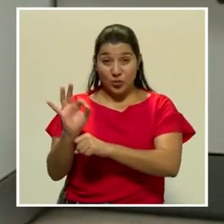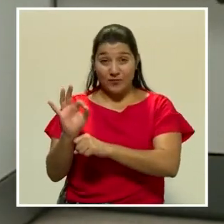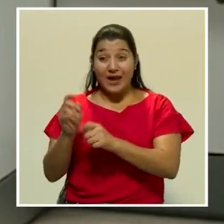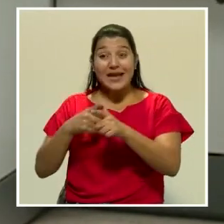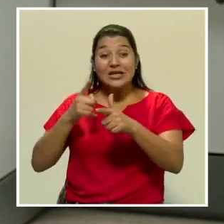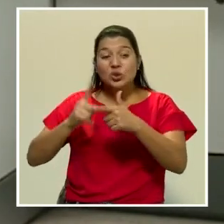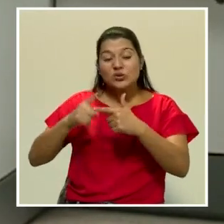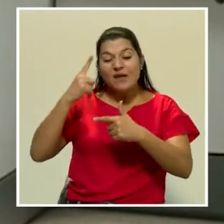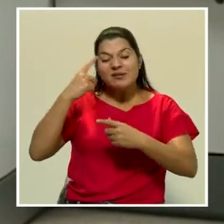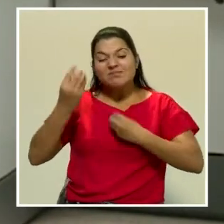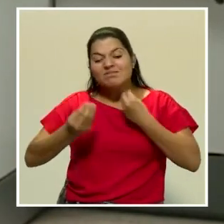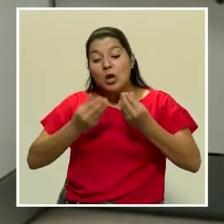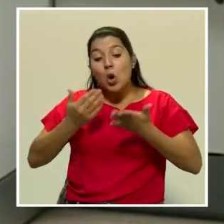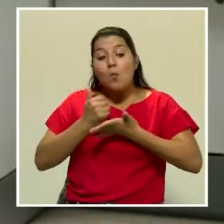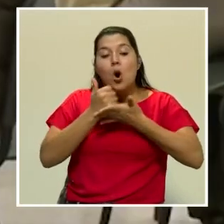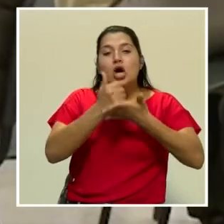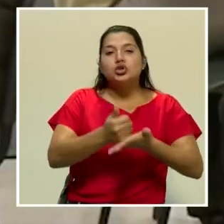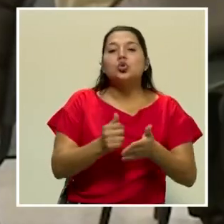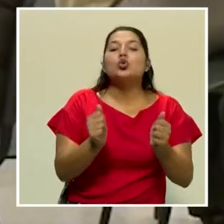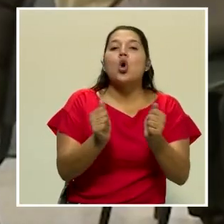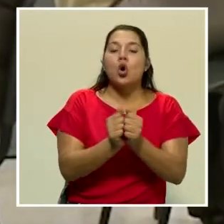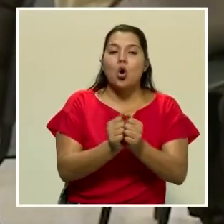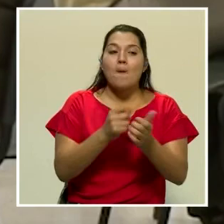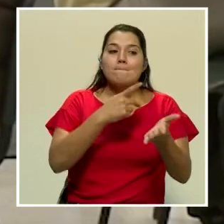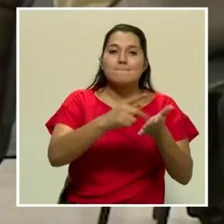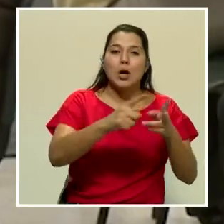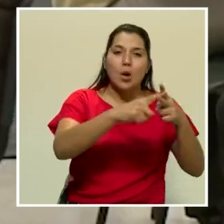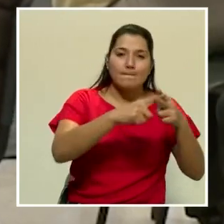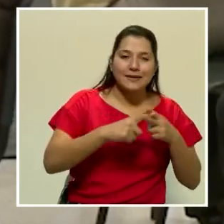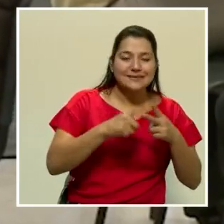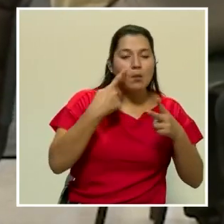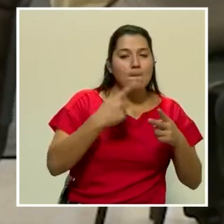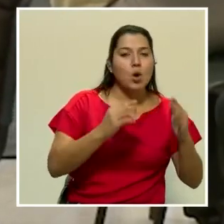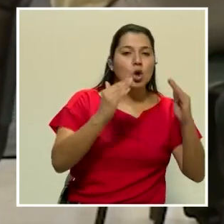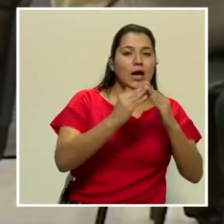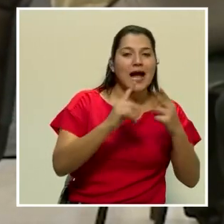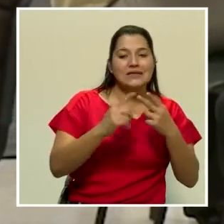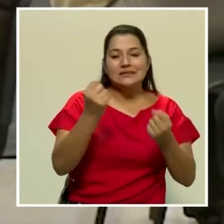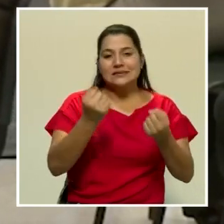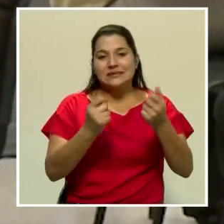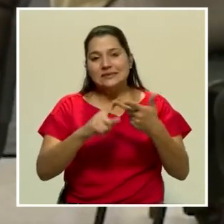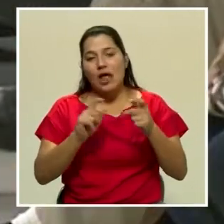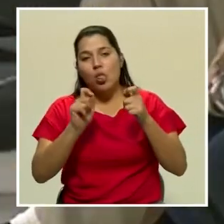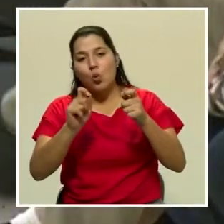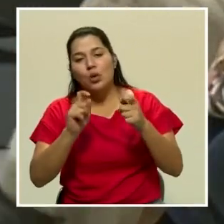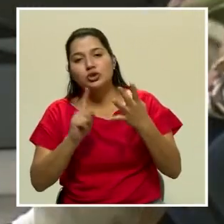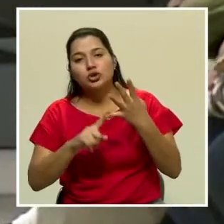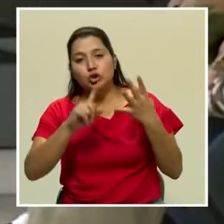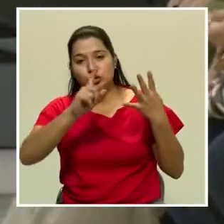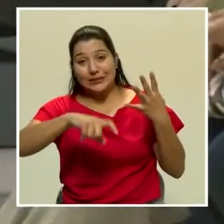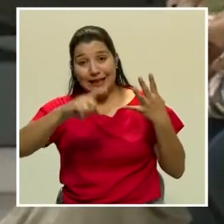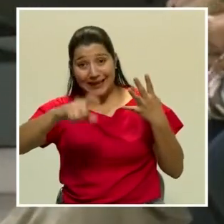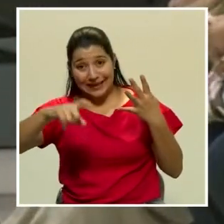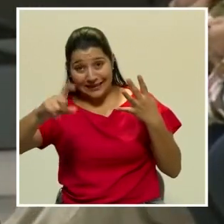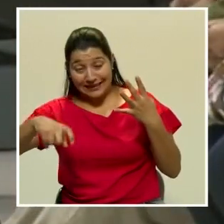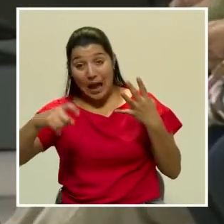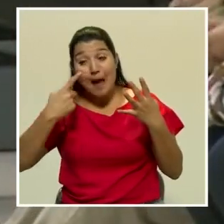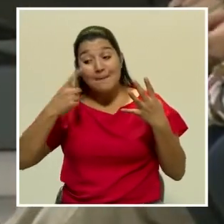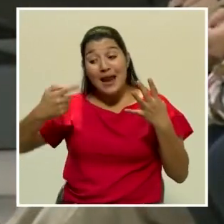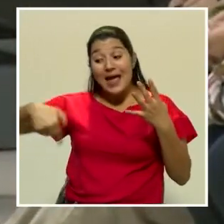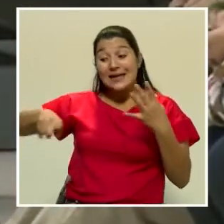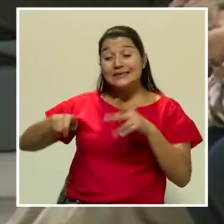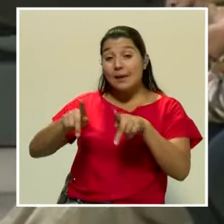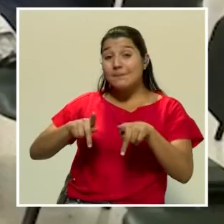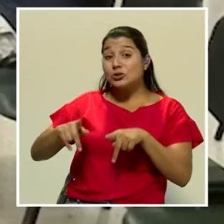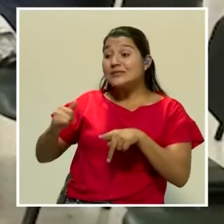temporal de los cobros de las cuotas en los préstamos de vivienda, vehículos personales para la educación y las tarjetas de crédito para las personas